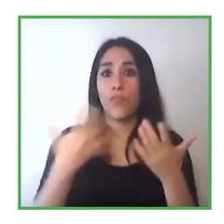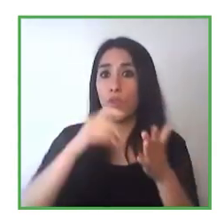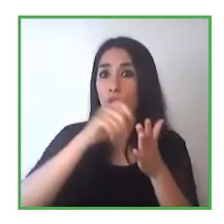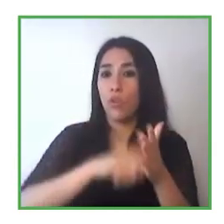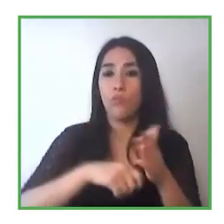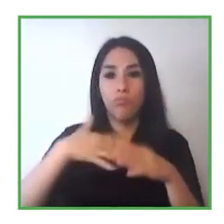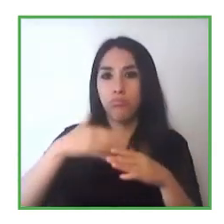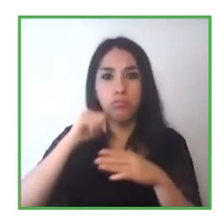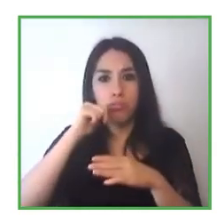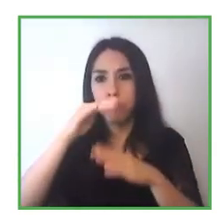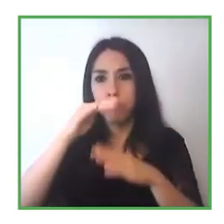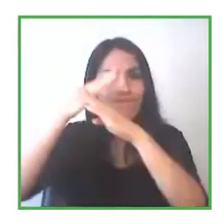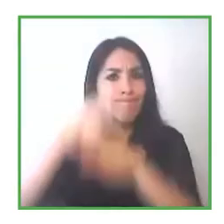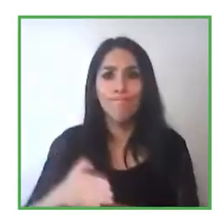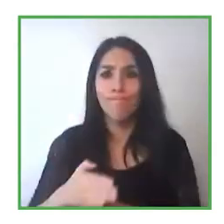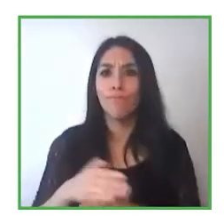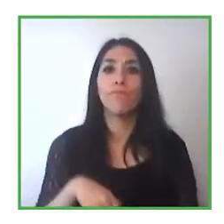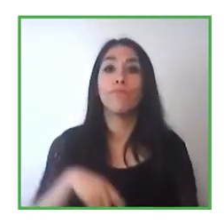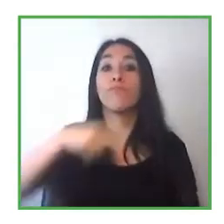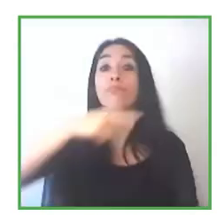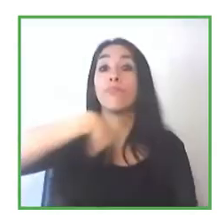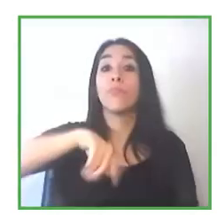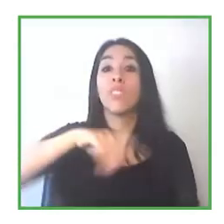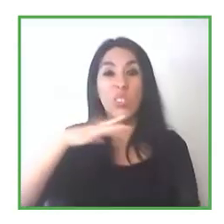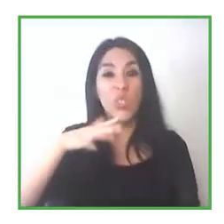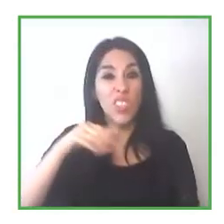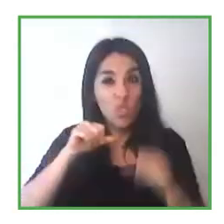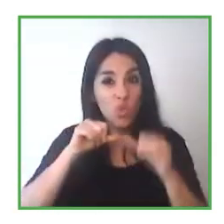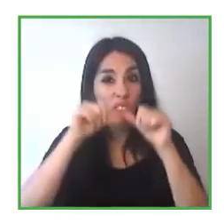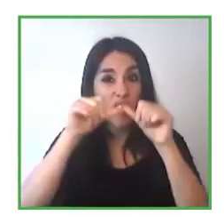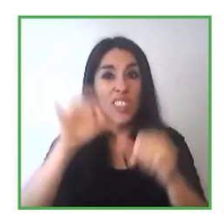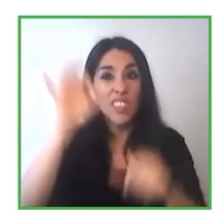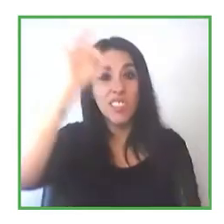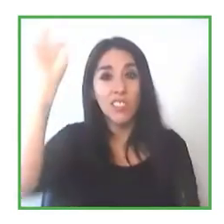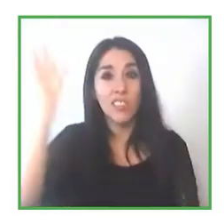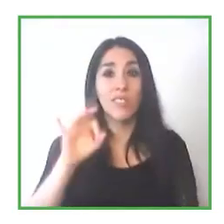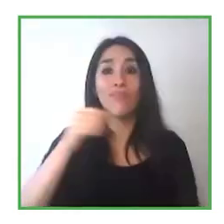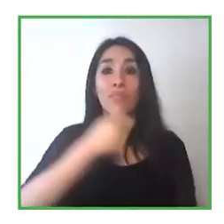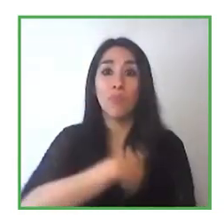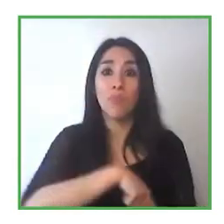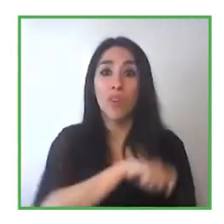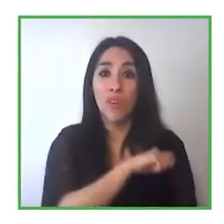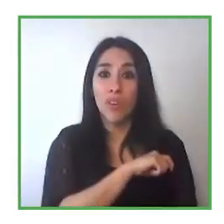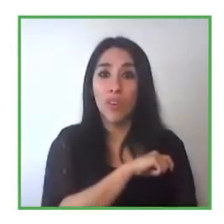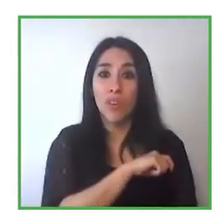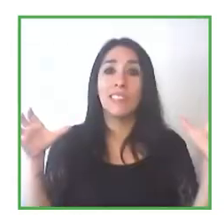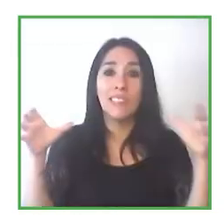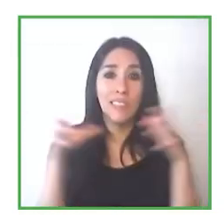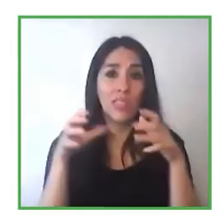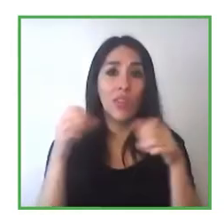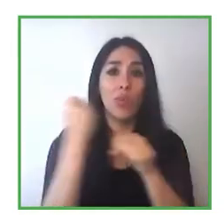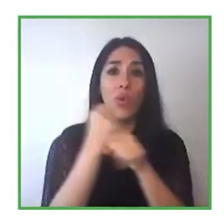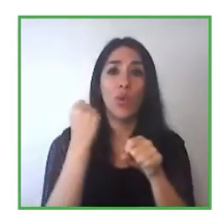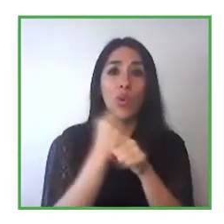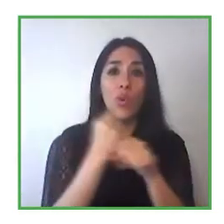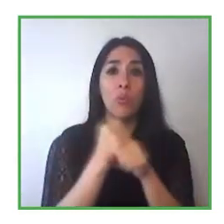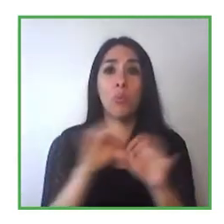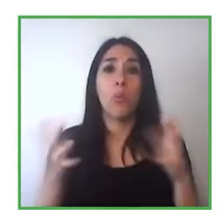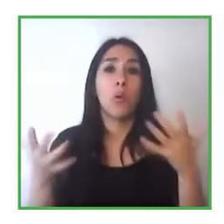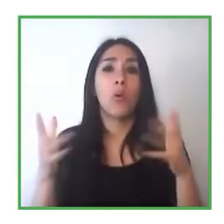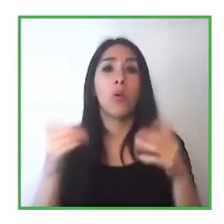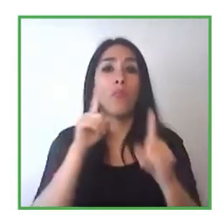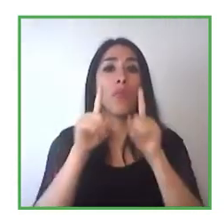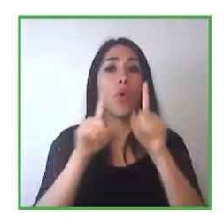estadísticas que sigue el mercado laboral en España. En España, alrededor del 11% de los contratos son indefinidos. Nosotros, trabajando con